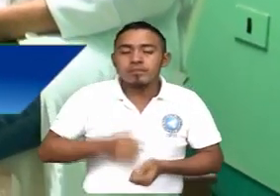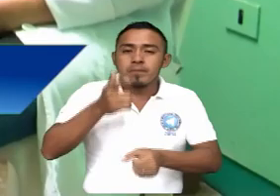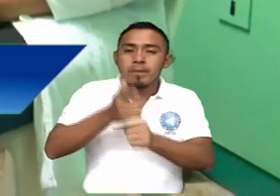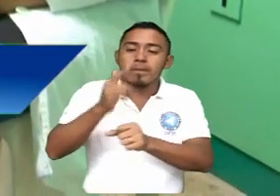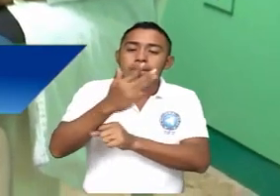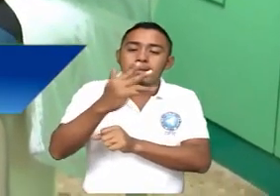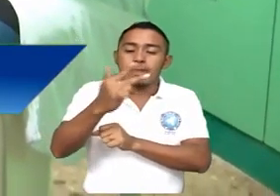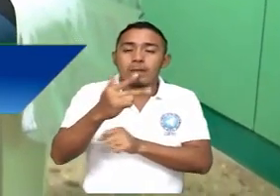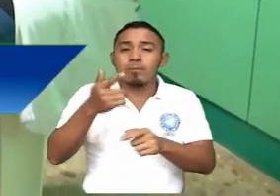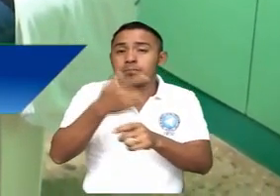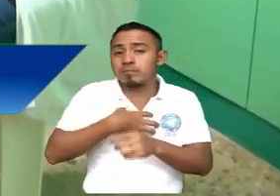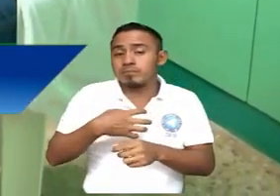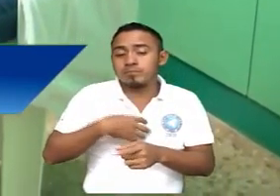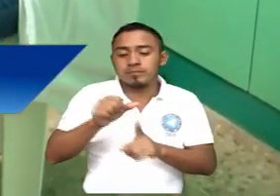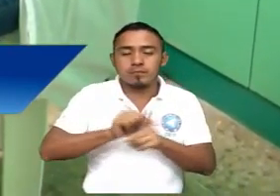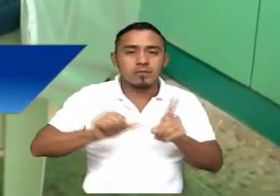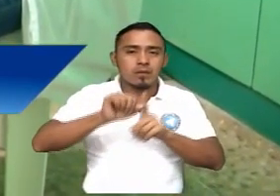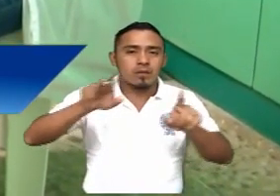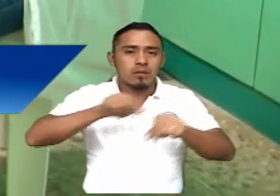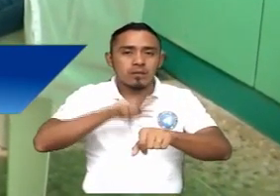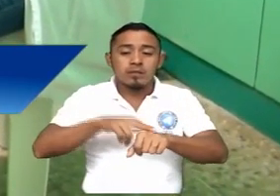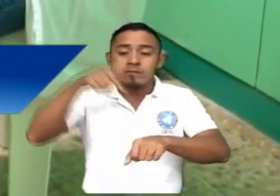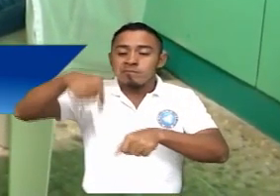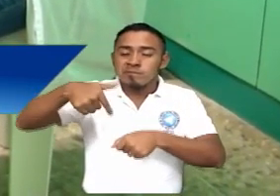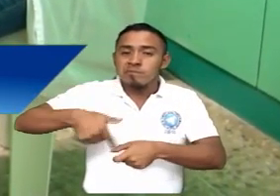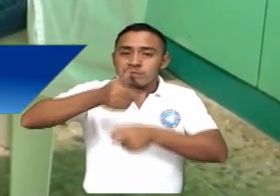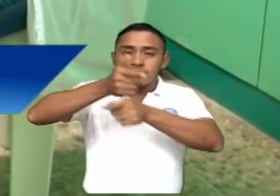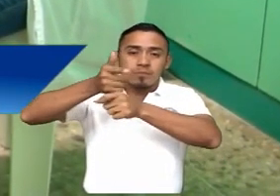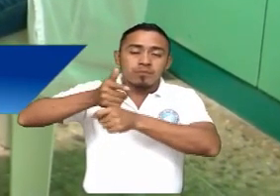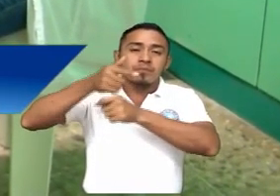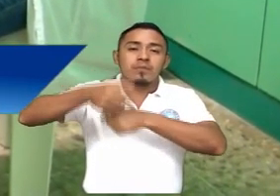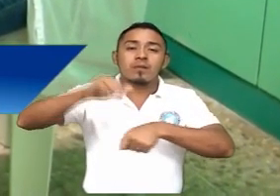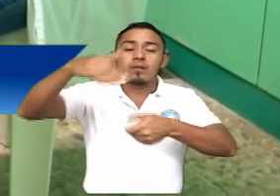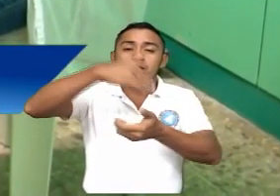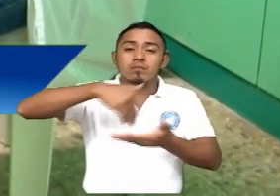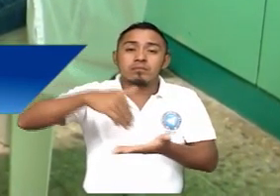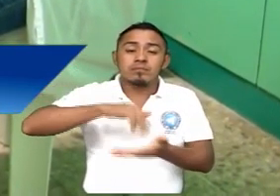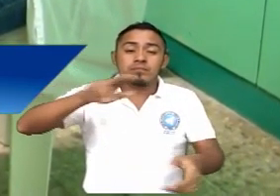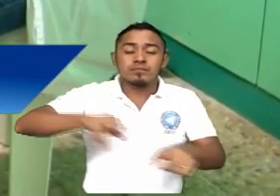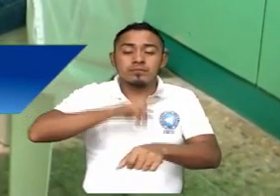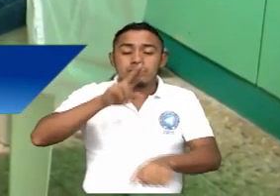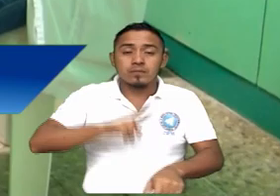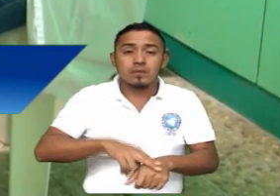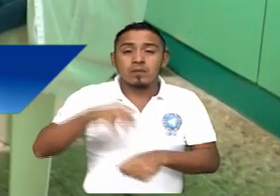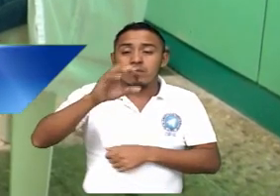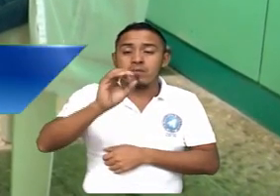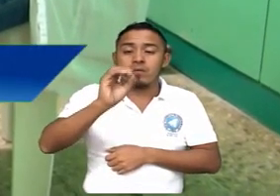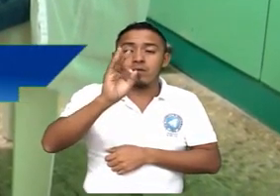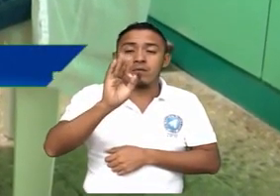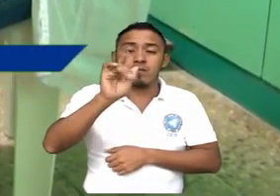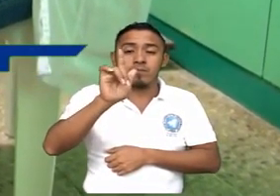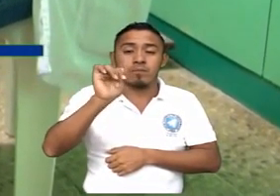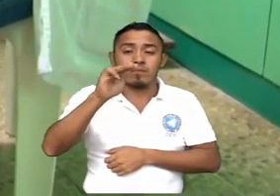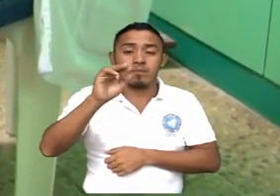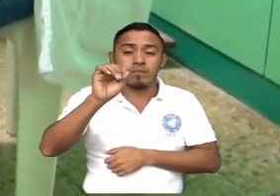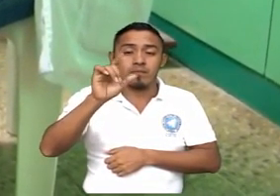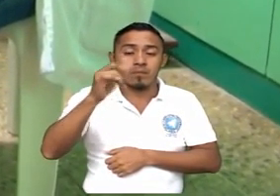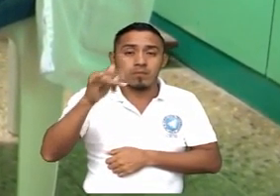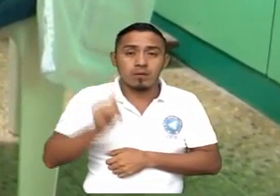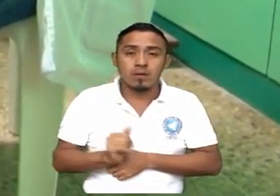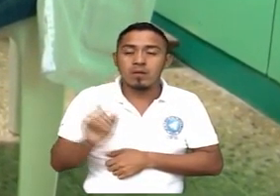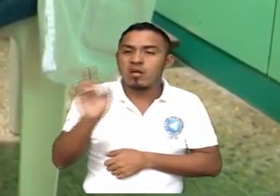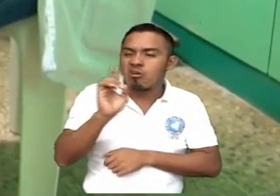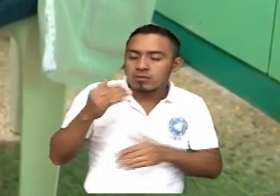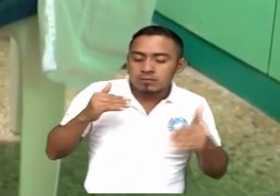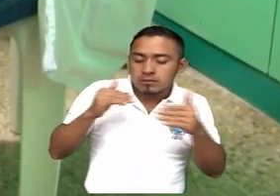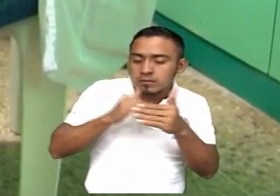canal de la Asamblea Nacional. Estamos en vivo desde el Centro Nacional de Oftalmología, ubicado en la parte central de